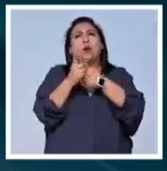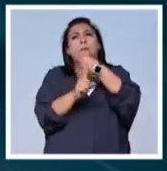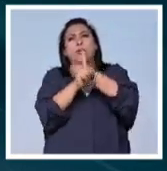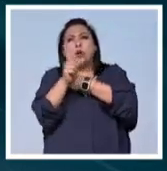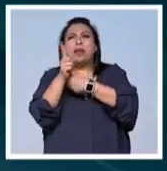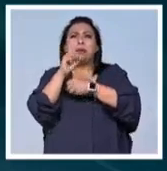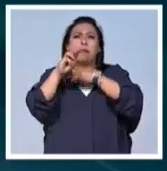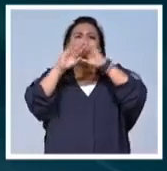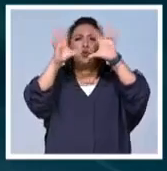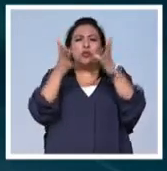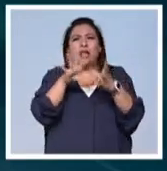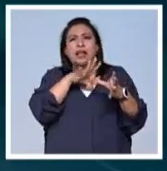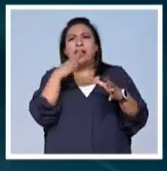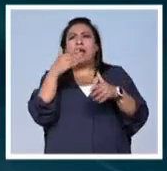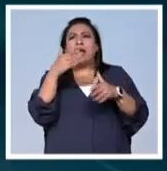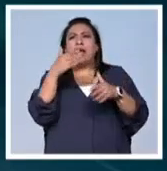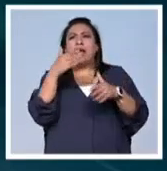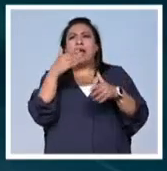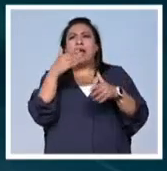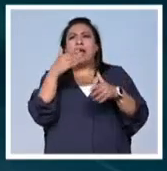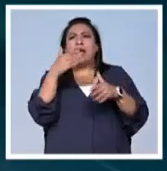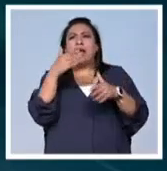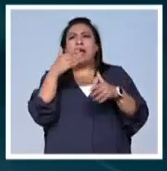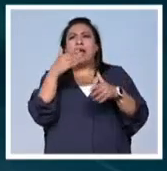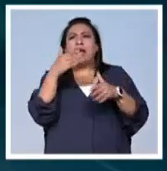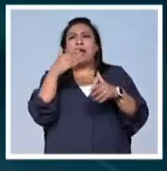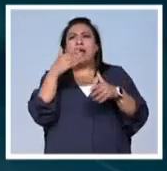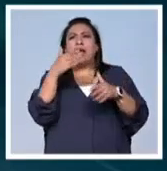global y los avances de la acción internacional